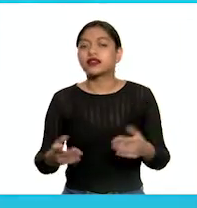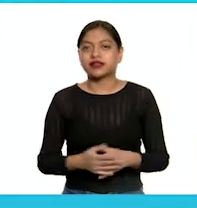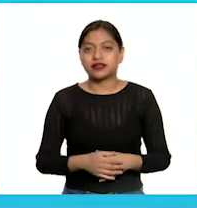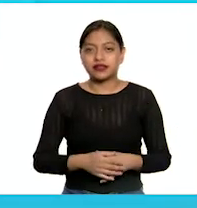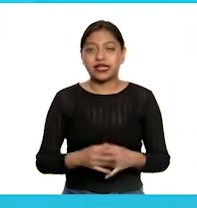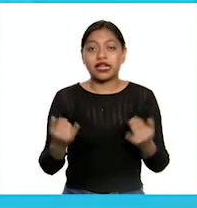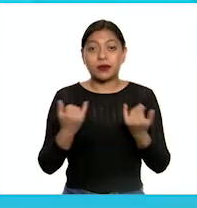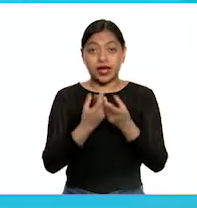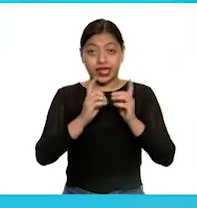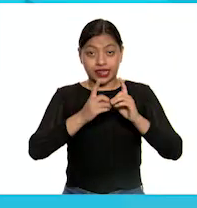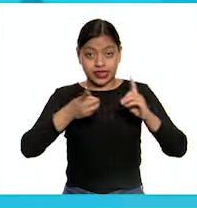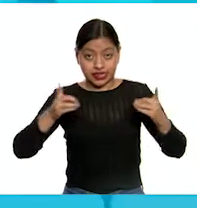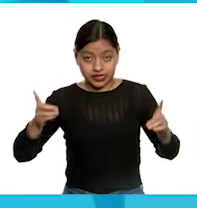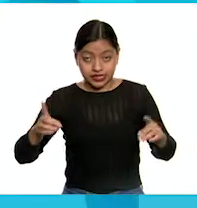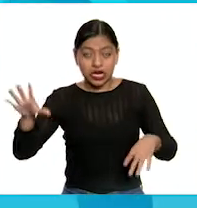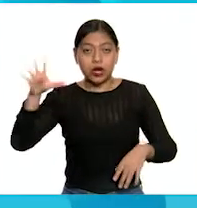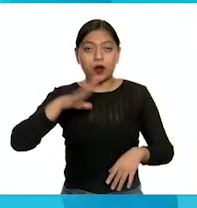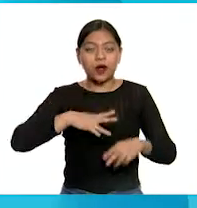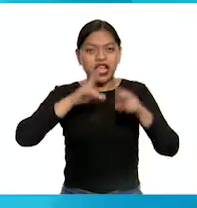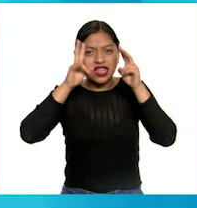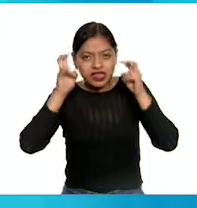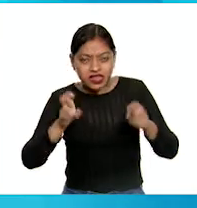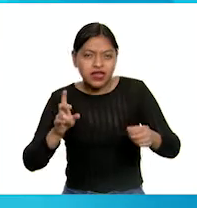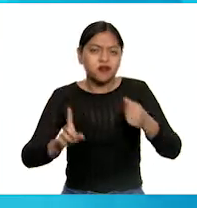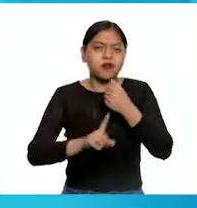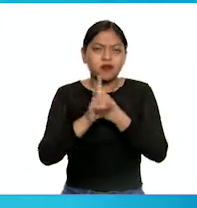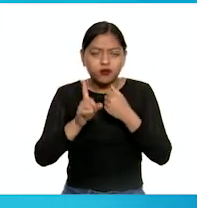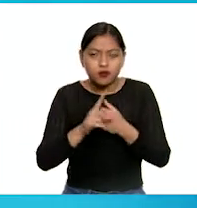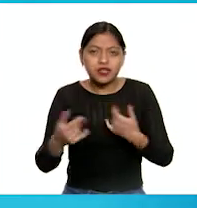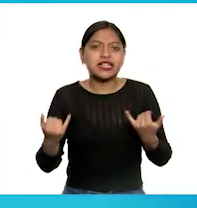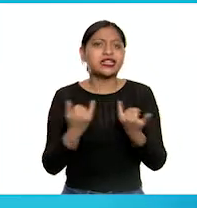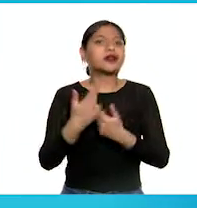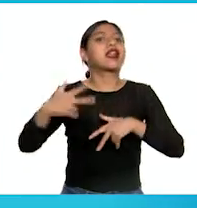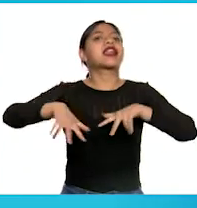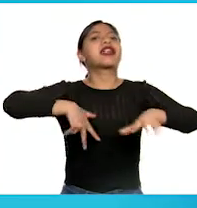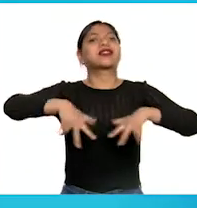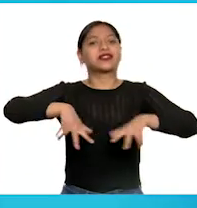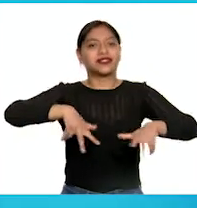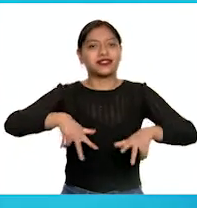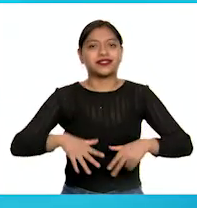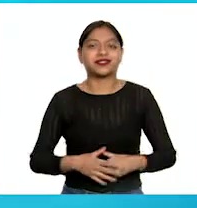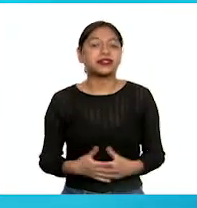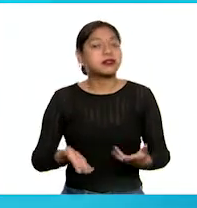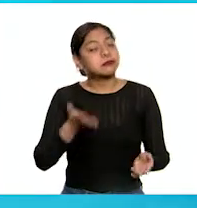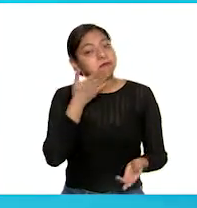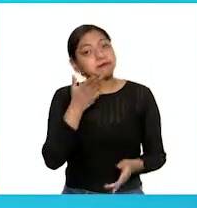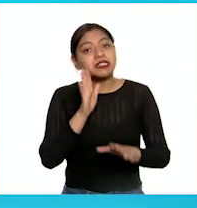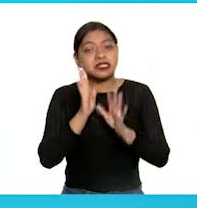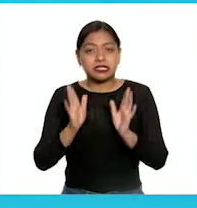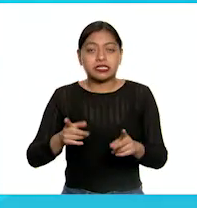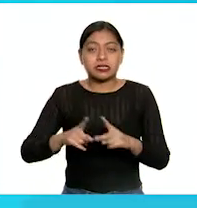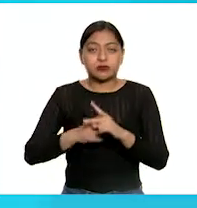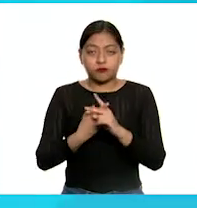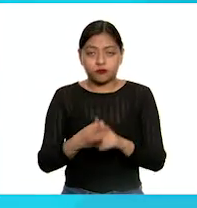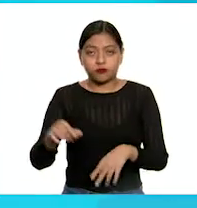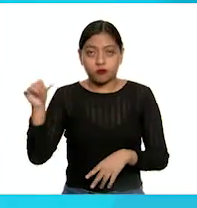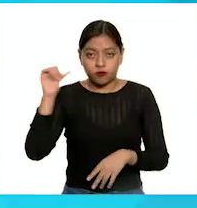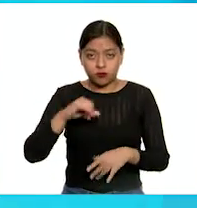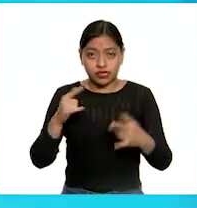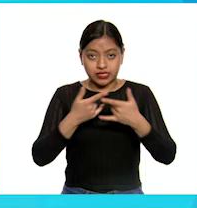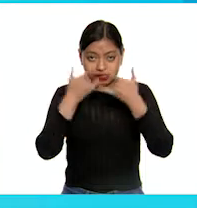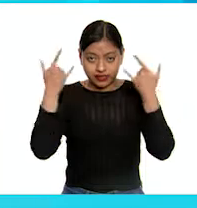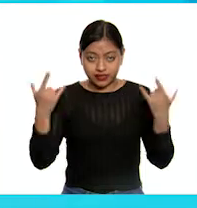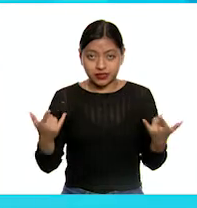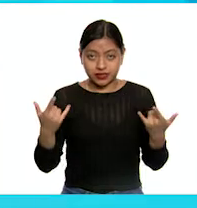desarrollo viene toda la trama, la problemática, las aventuras, ¿verdad? Así Entonces, vamos a analizar el